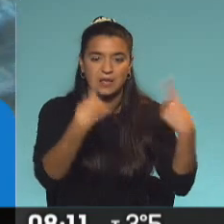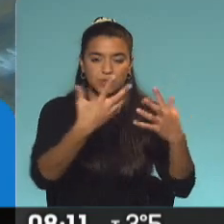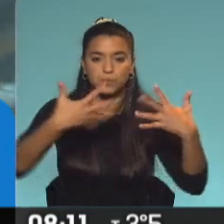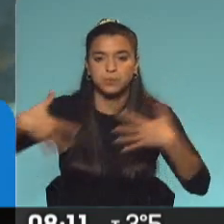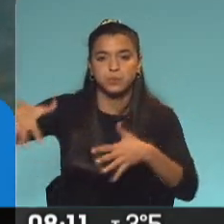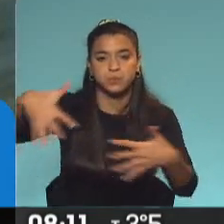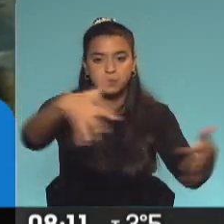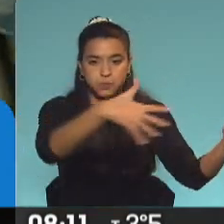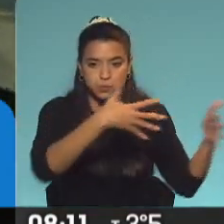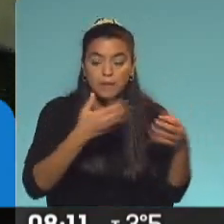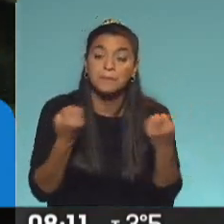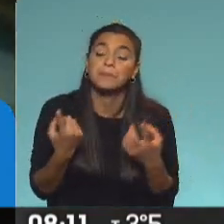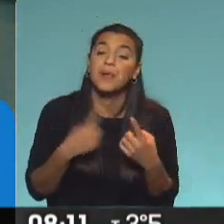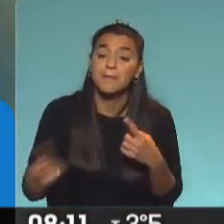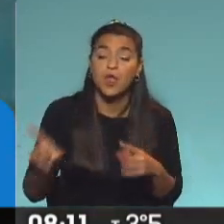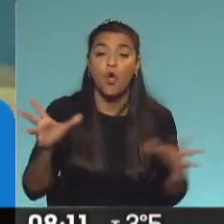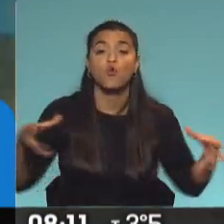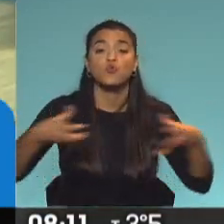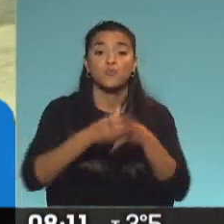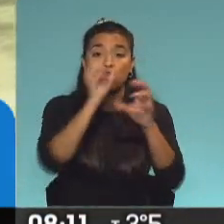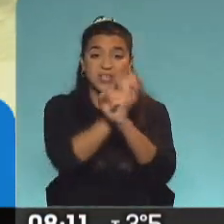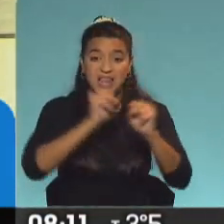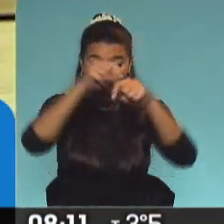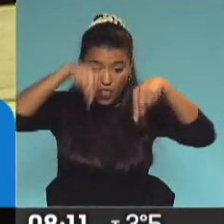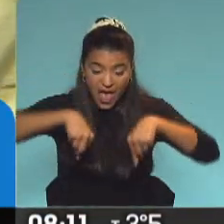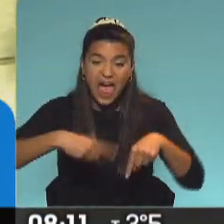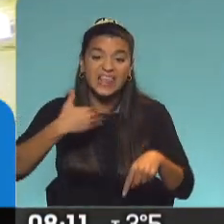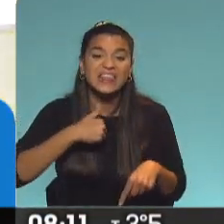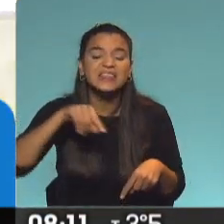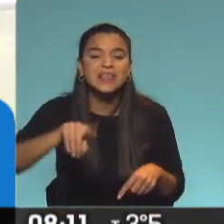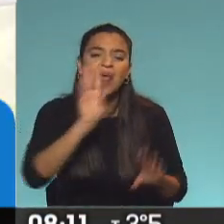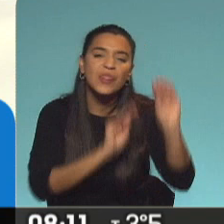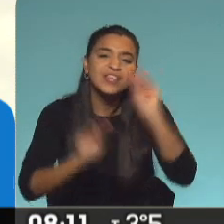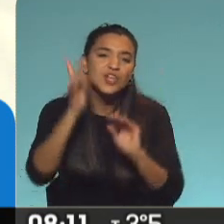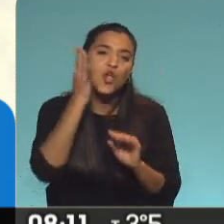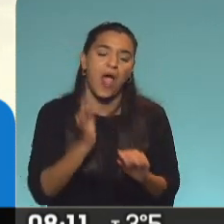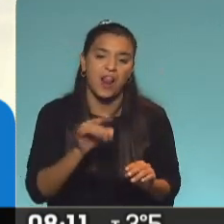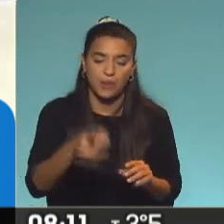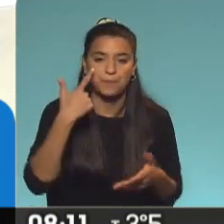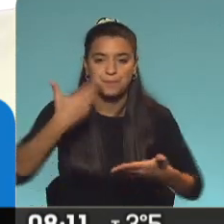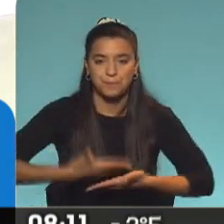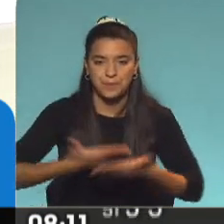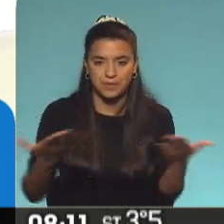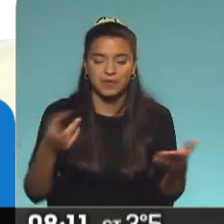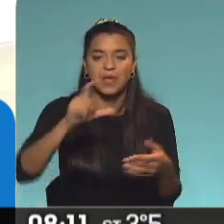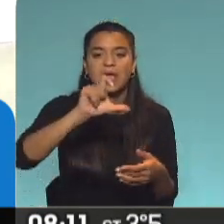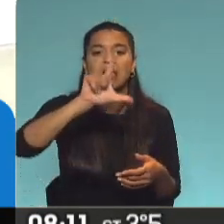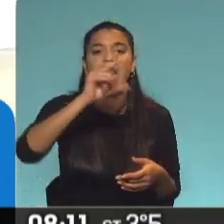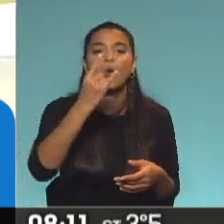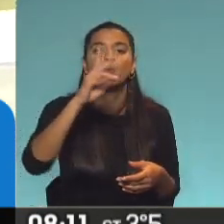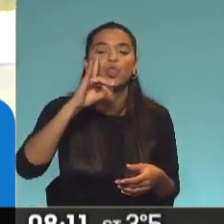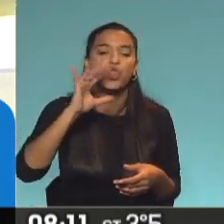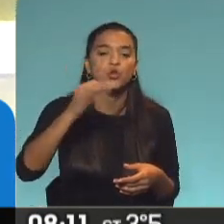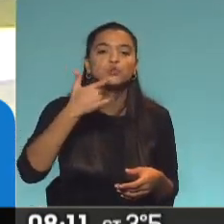hay una particularidad, porque un grupo de ingenieros argentinos ha diseñado algo. Bueno, lo presentamos a Claudio Susic, que